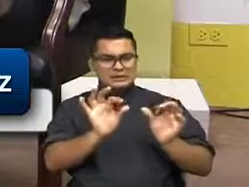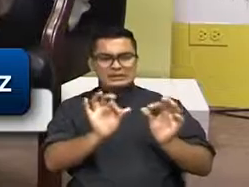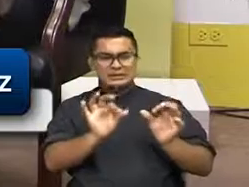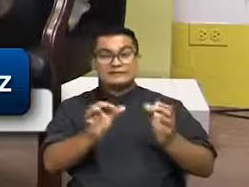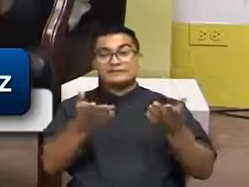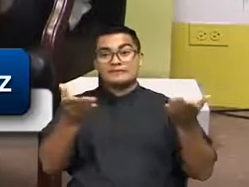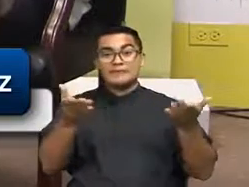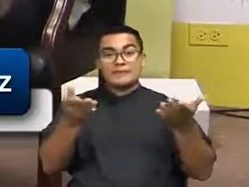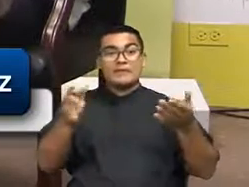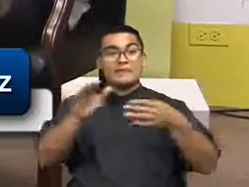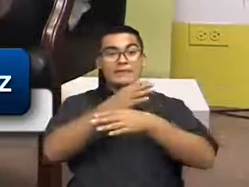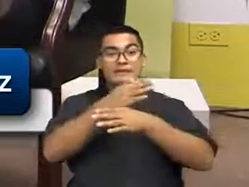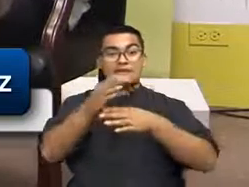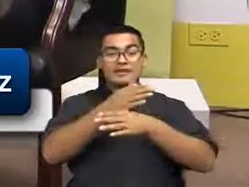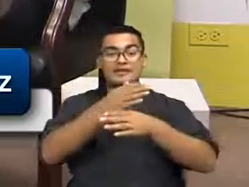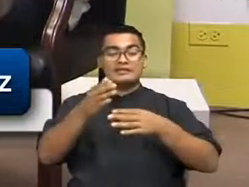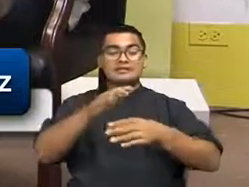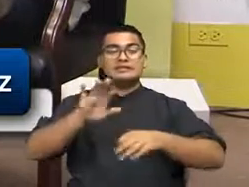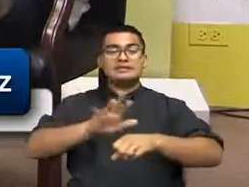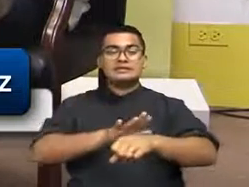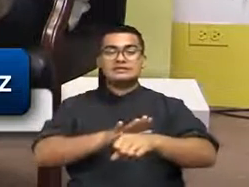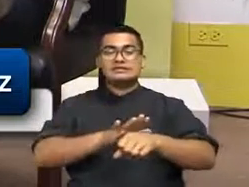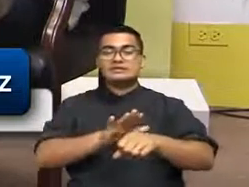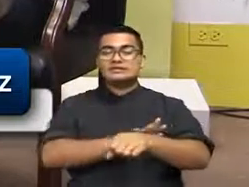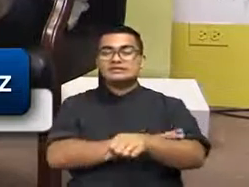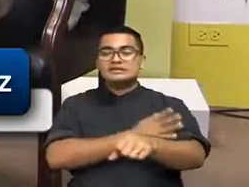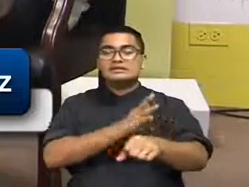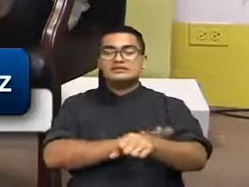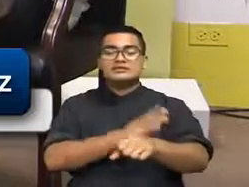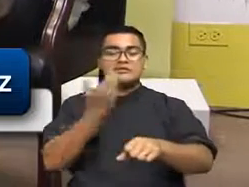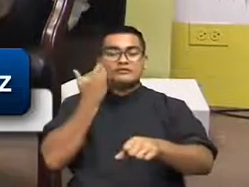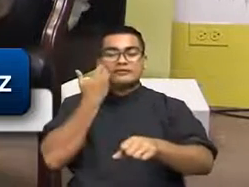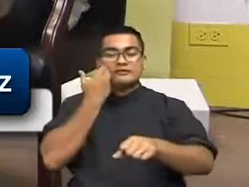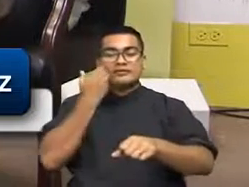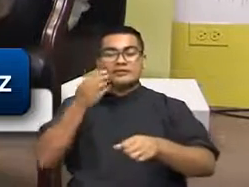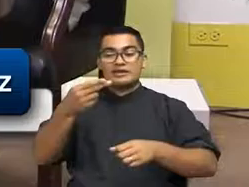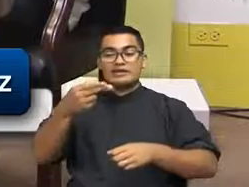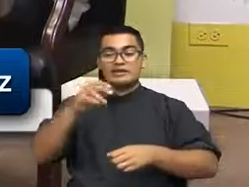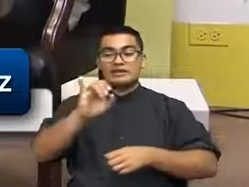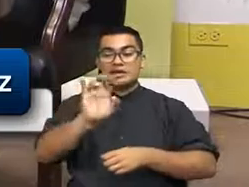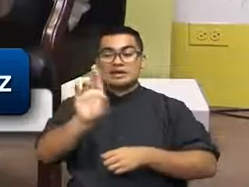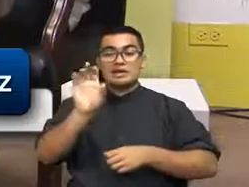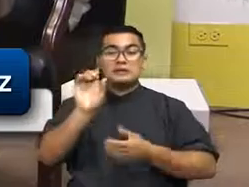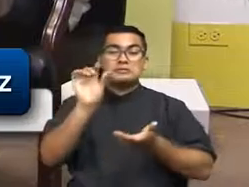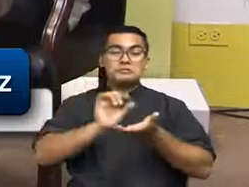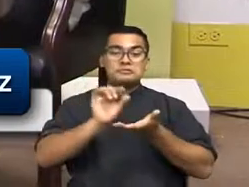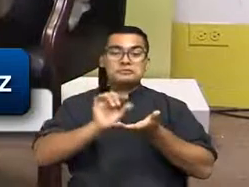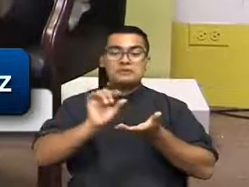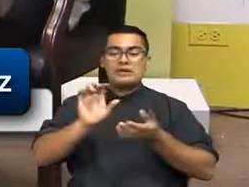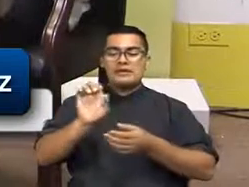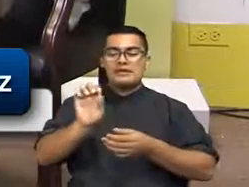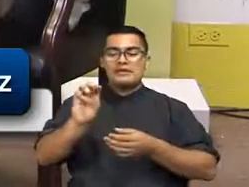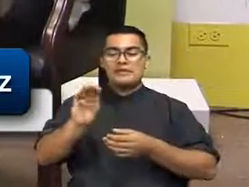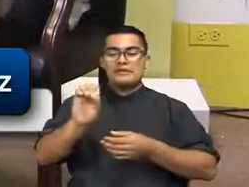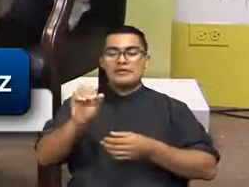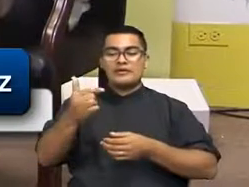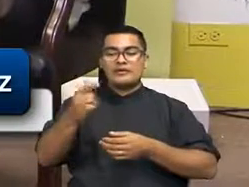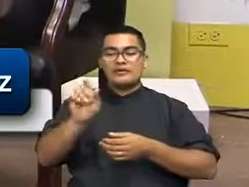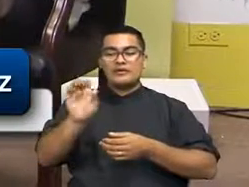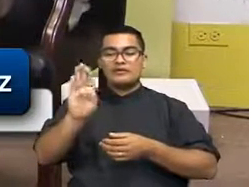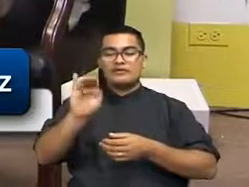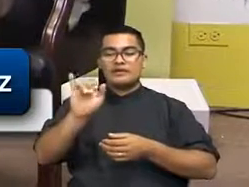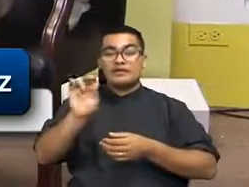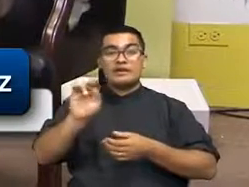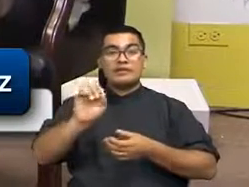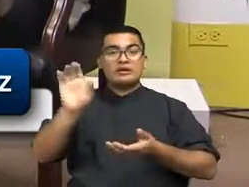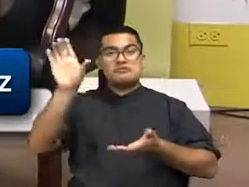los sintomatologías de la anemia. Deficiencia de hierro, disminución de hemoglobina, por lo tanto hay